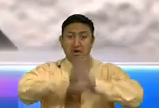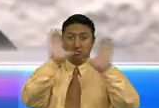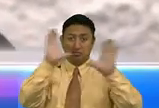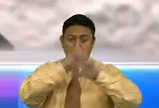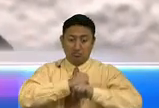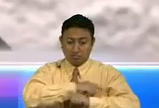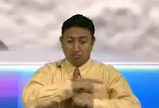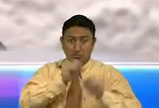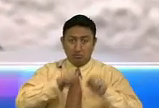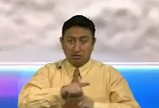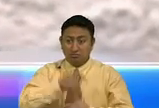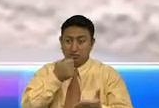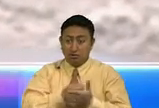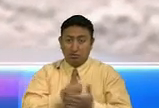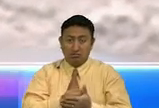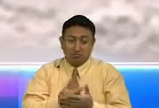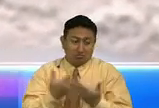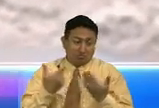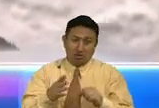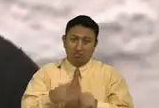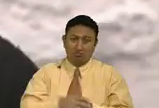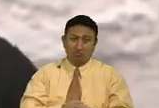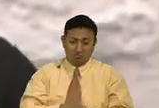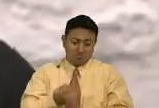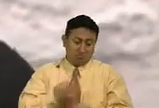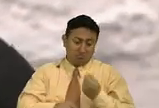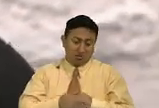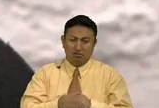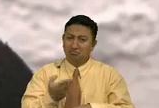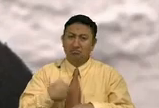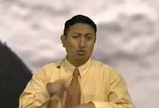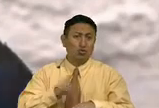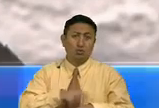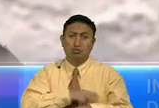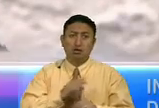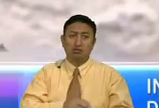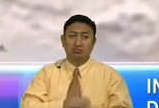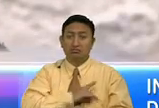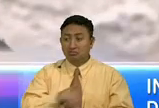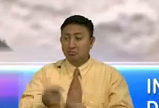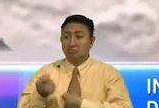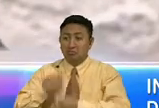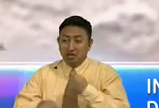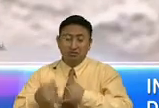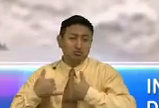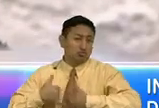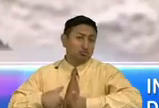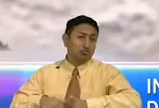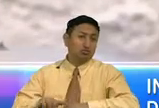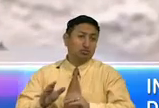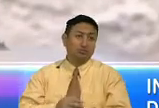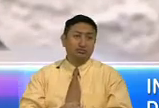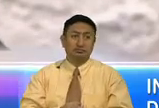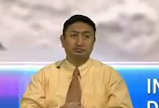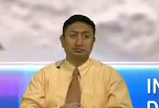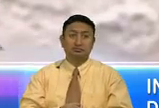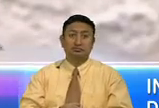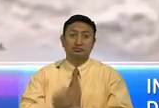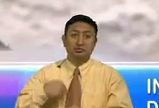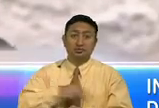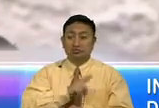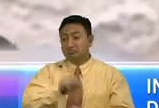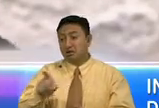en la mañana, en la noche, a cualquier hora le ven. Todo sigue normal, ellos siguen vendiendo y no ha habido ningún problema. Nosotros vamos,